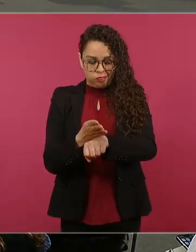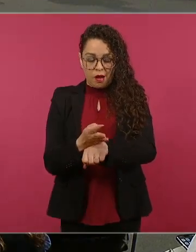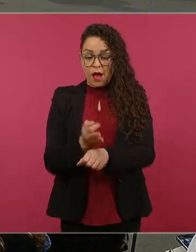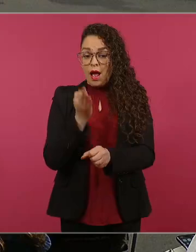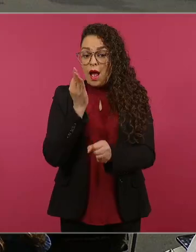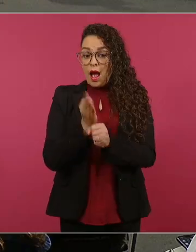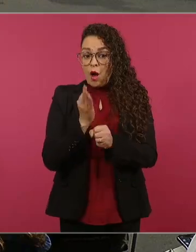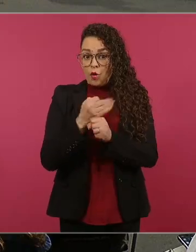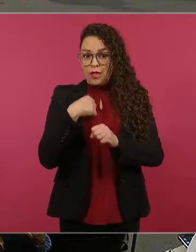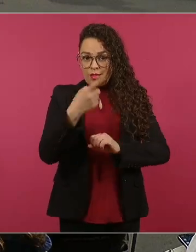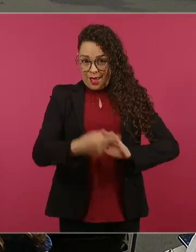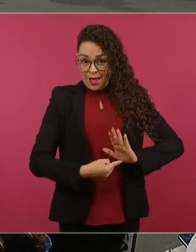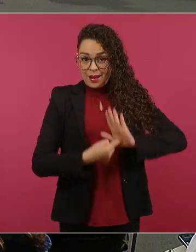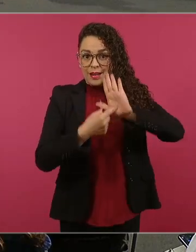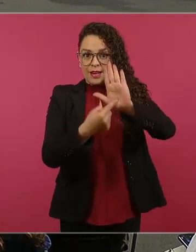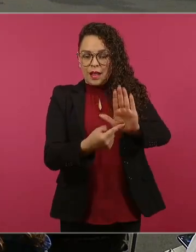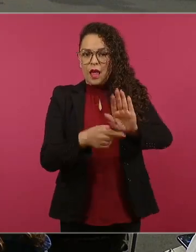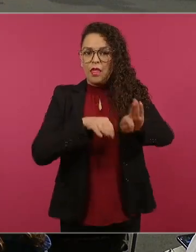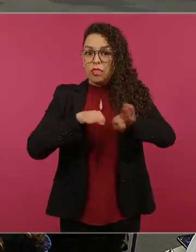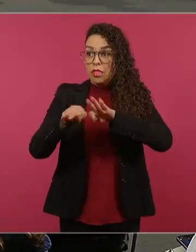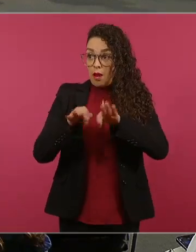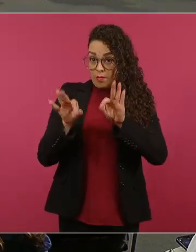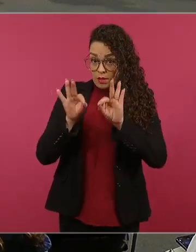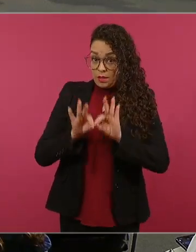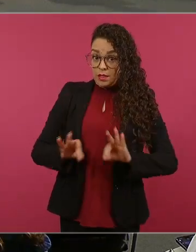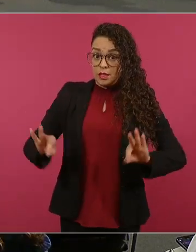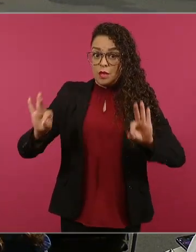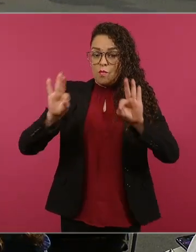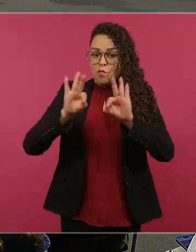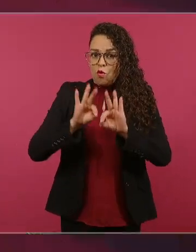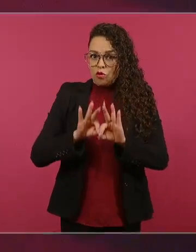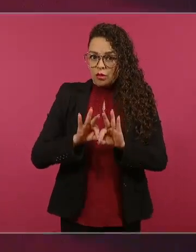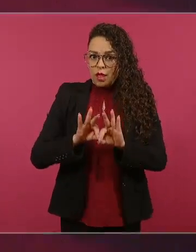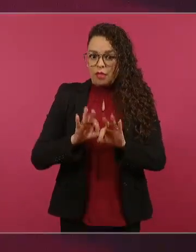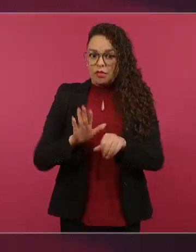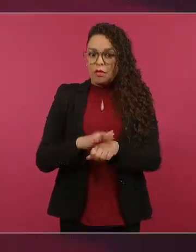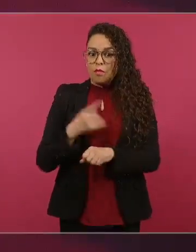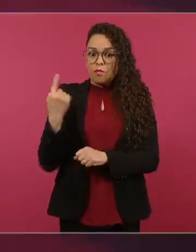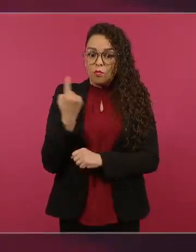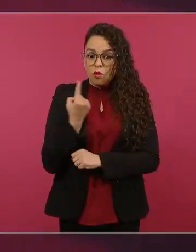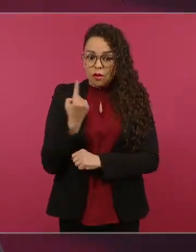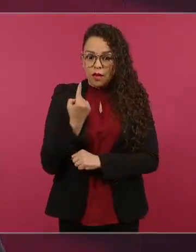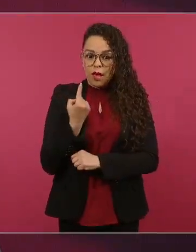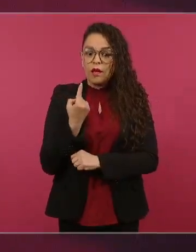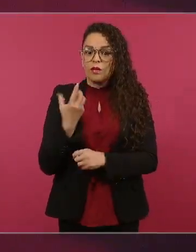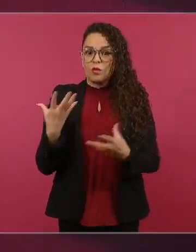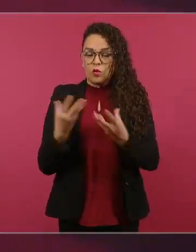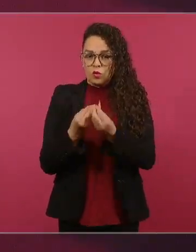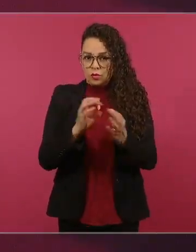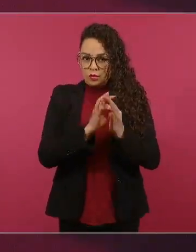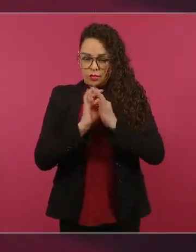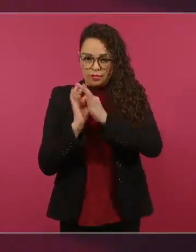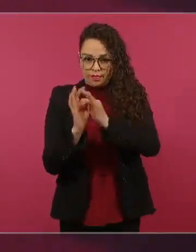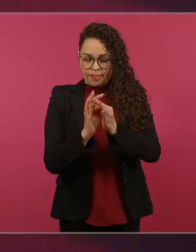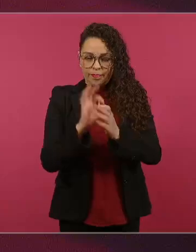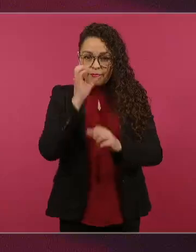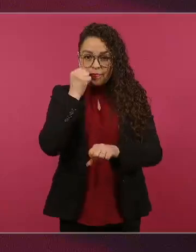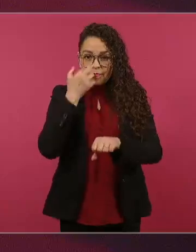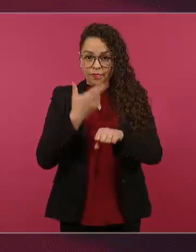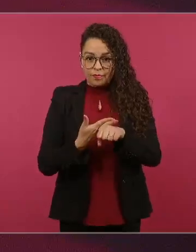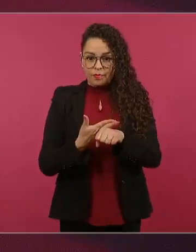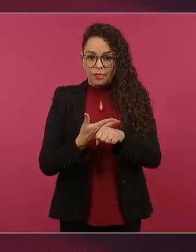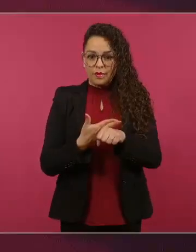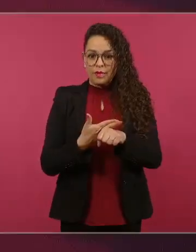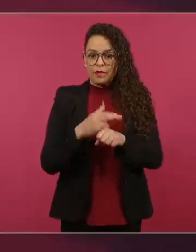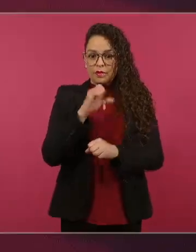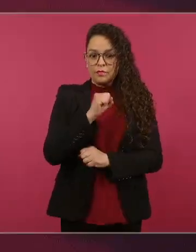presentar en un momento es producto, ¿no?, del trabajo de las Secretarías de Seguridad y Protección Ciudadana,